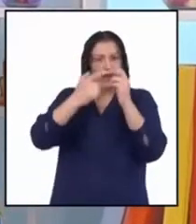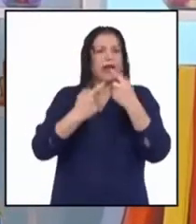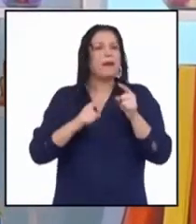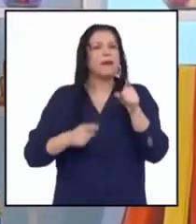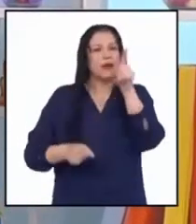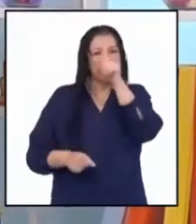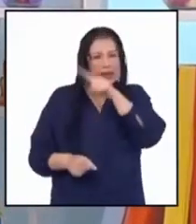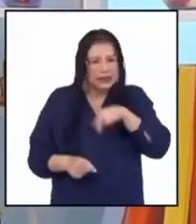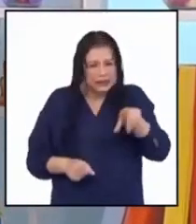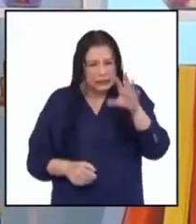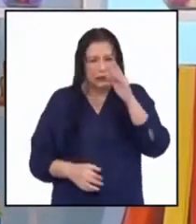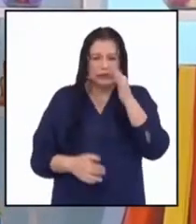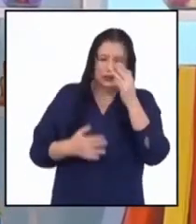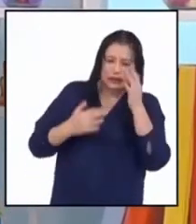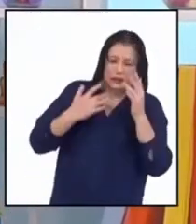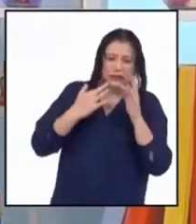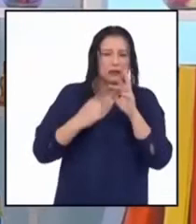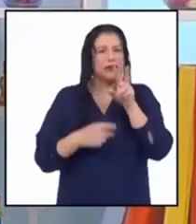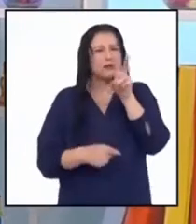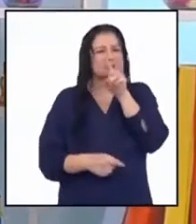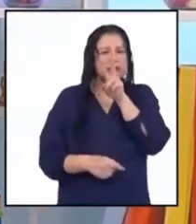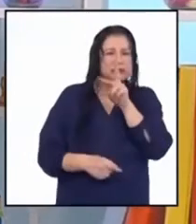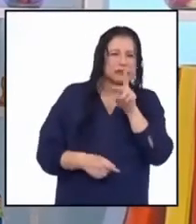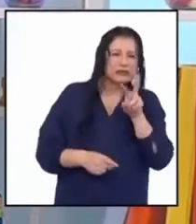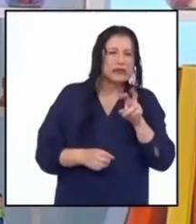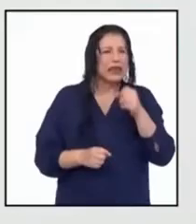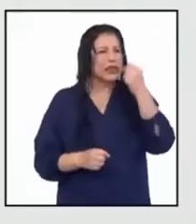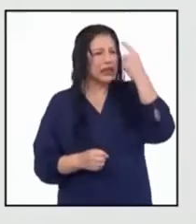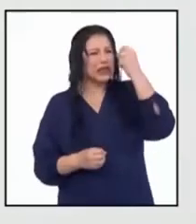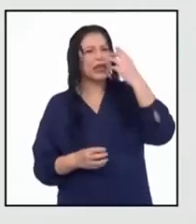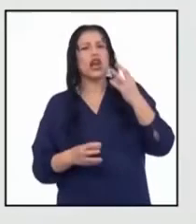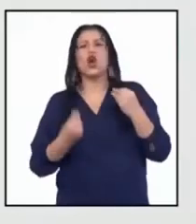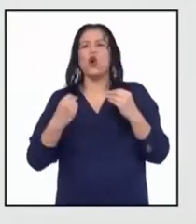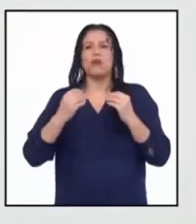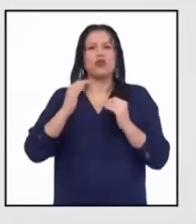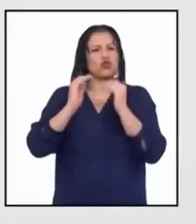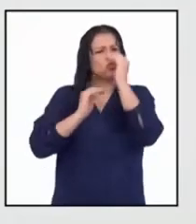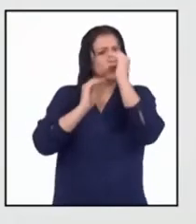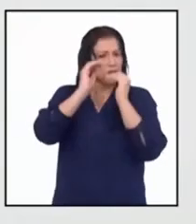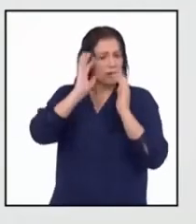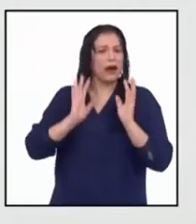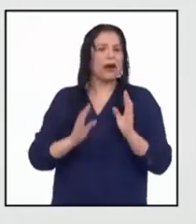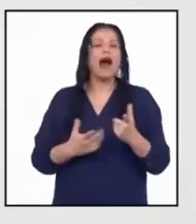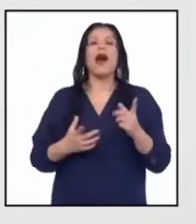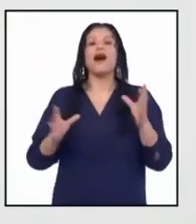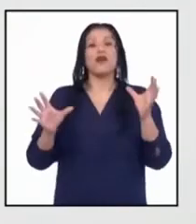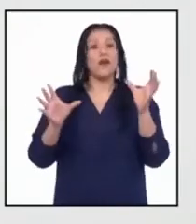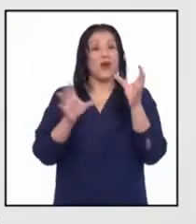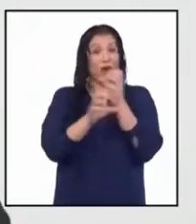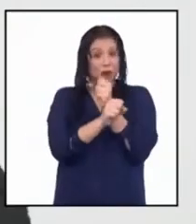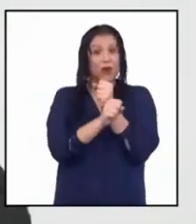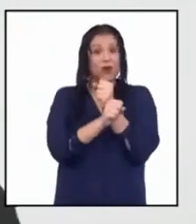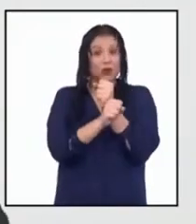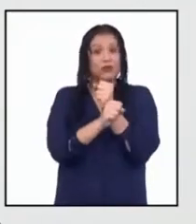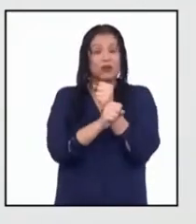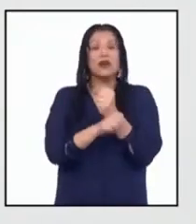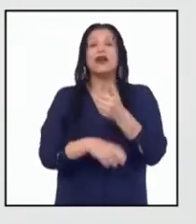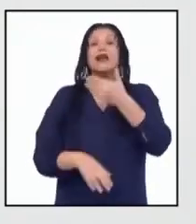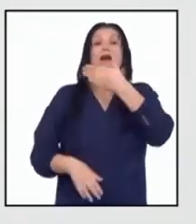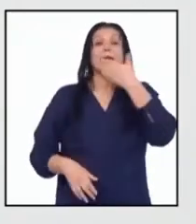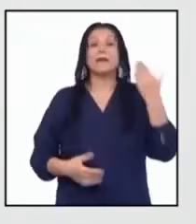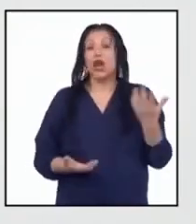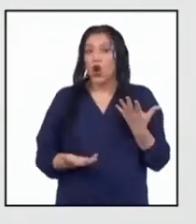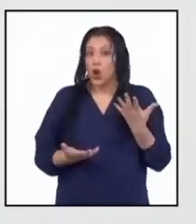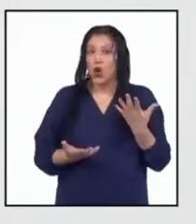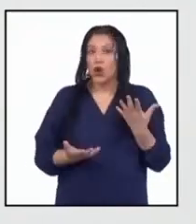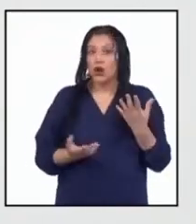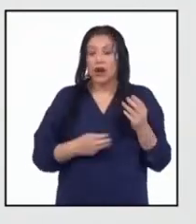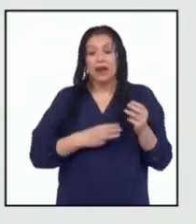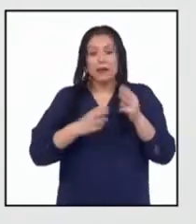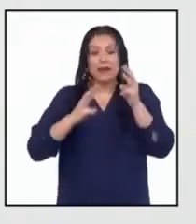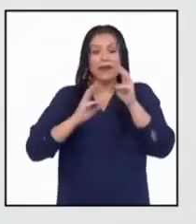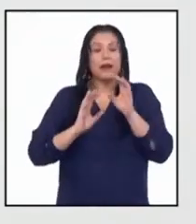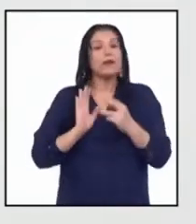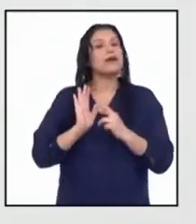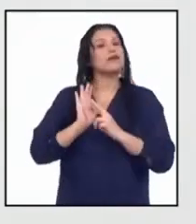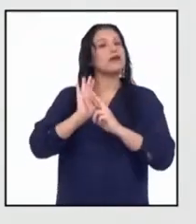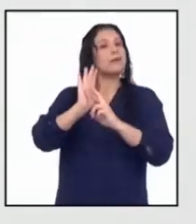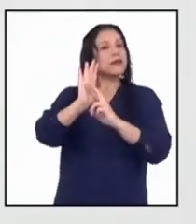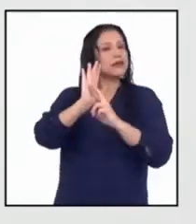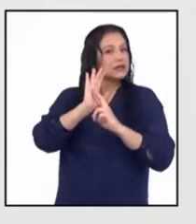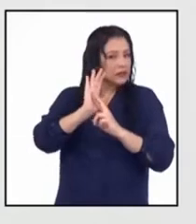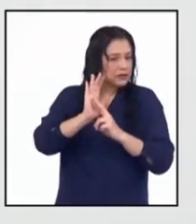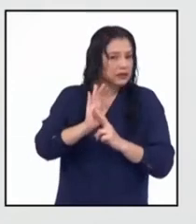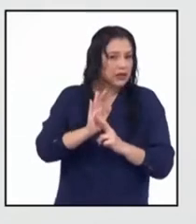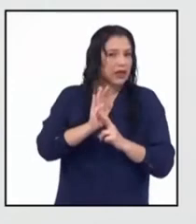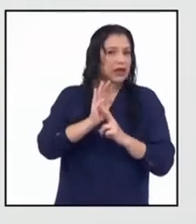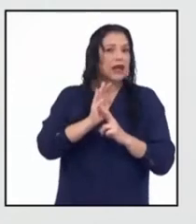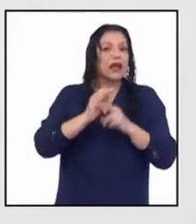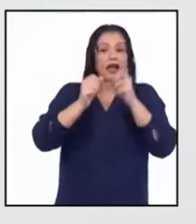de sectores cuesta un poco observar ese comportamiento. A modo de conclusión, La mejor opción para representar